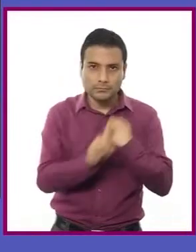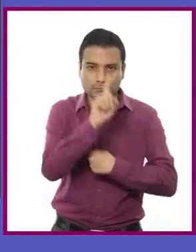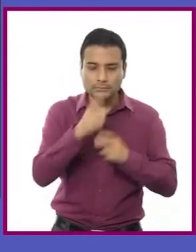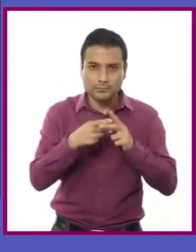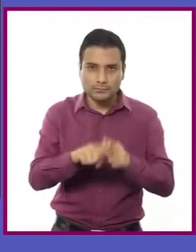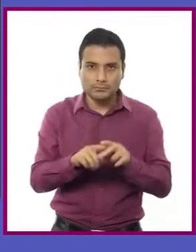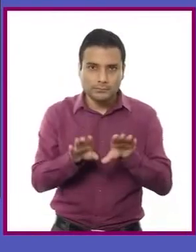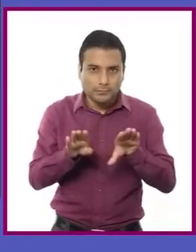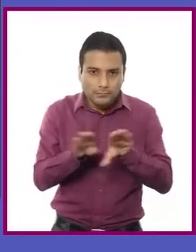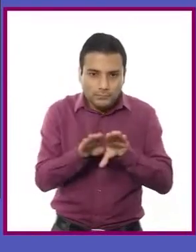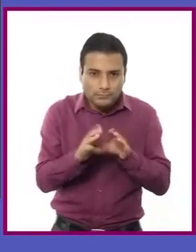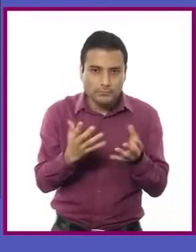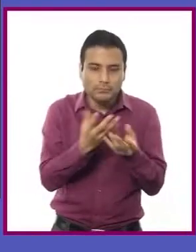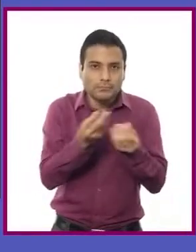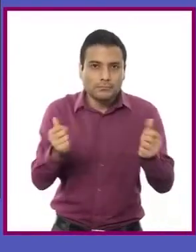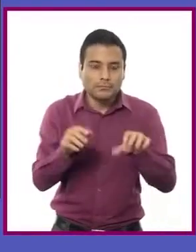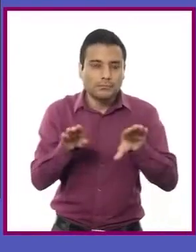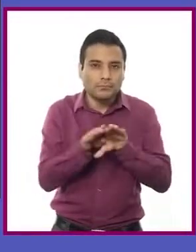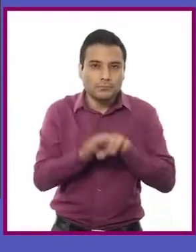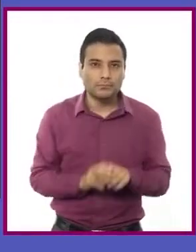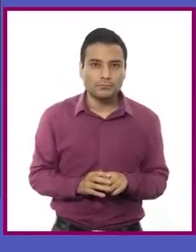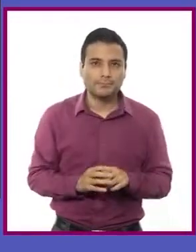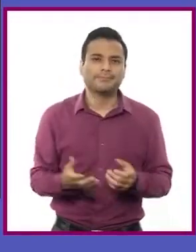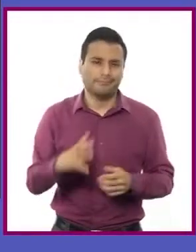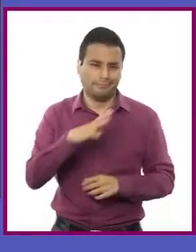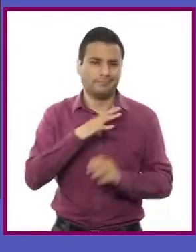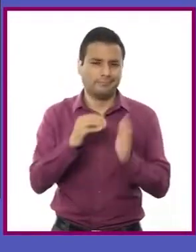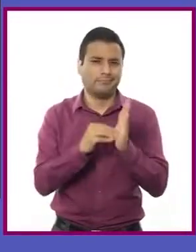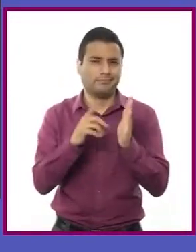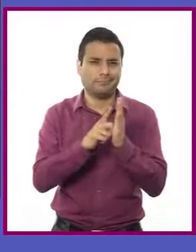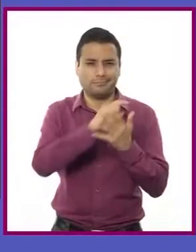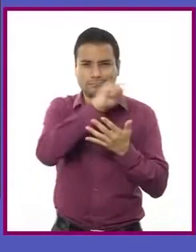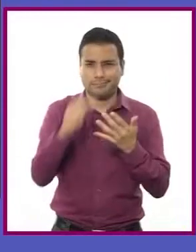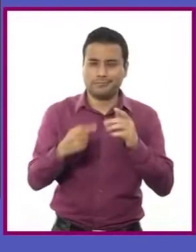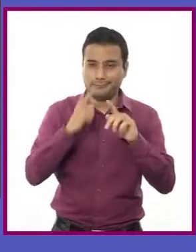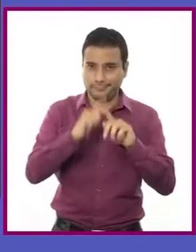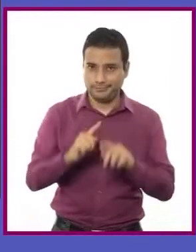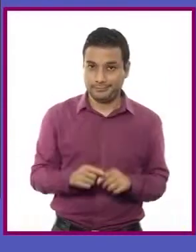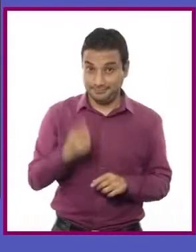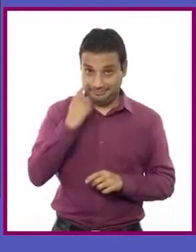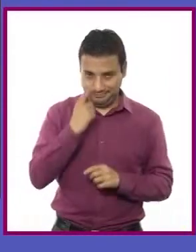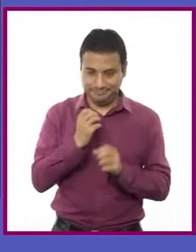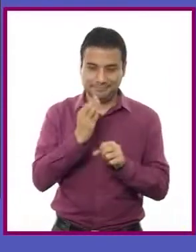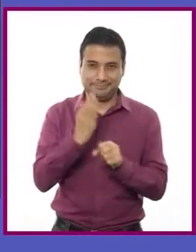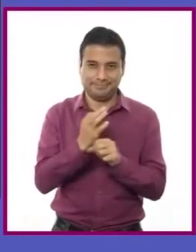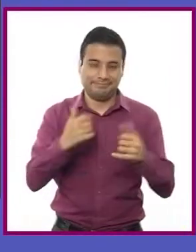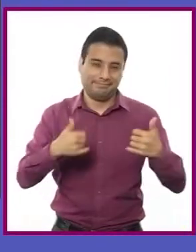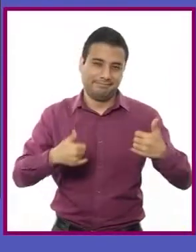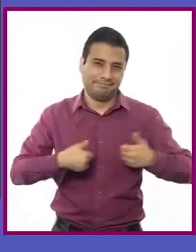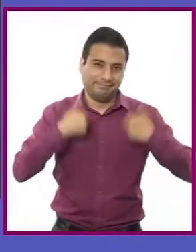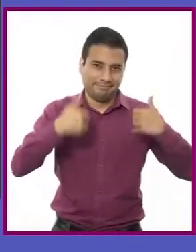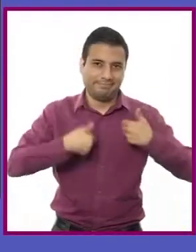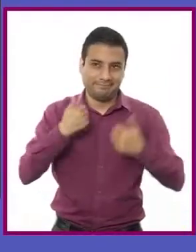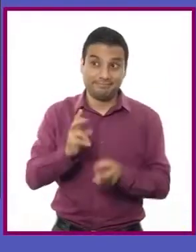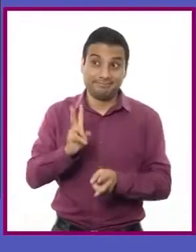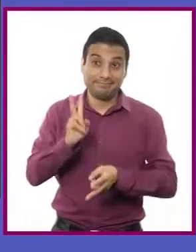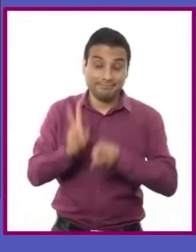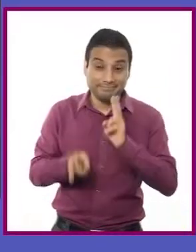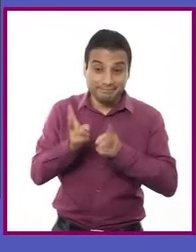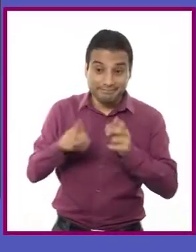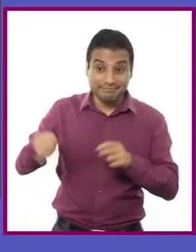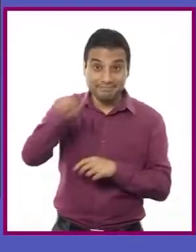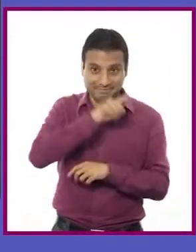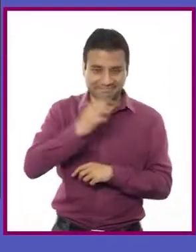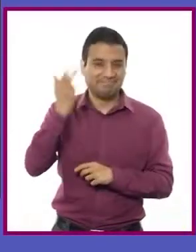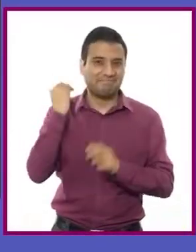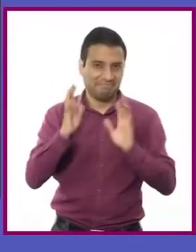acción. Para realizar esta fase existen diversas maneras. Acompáñame a conversar con un grupo de jóvenes que se organizó para llevar a cabo